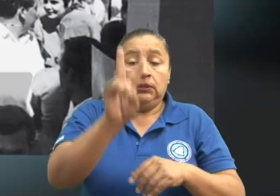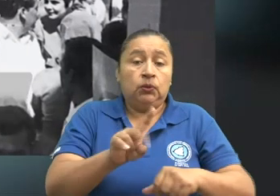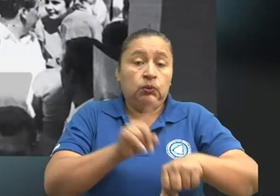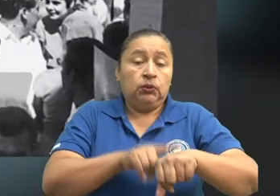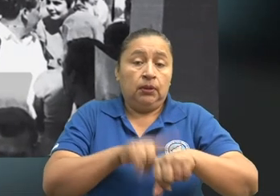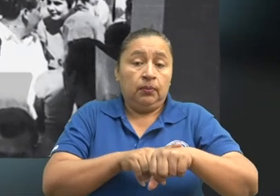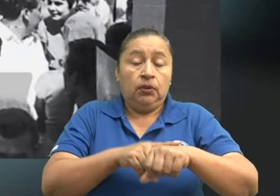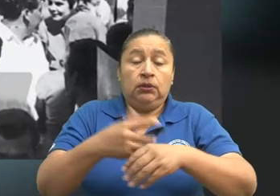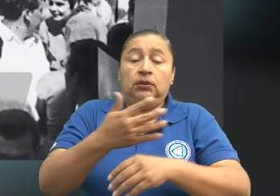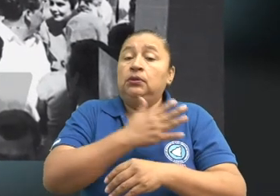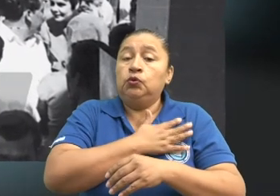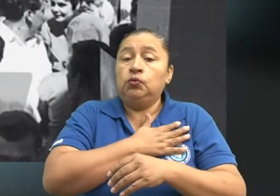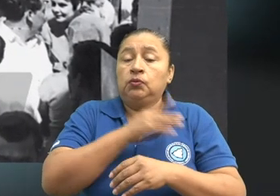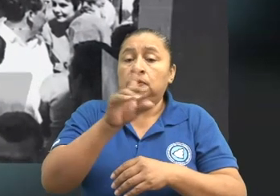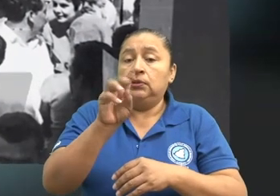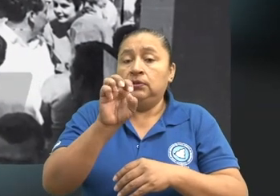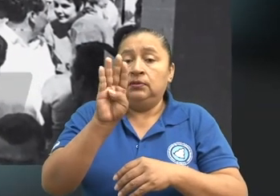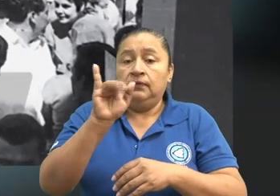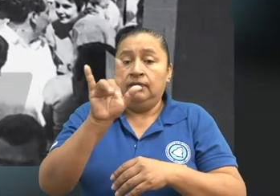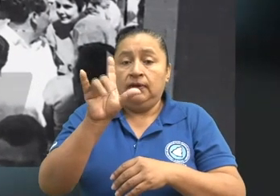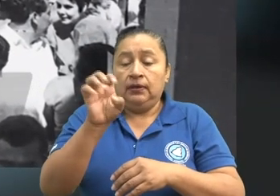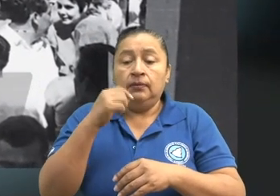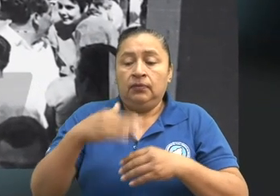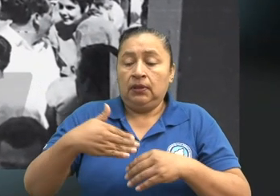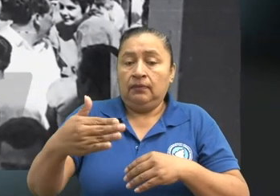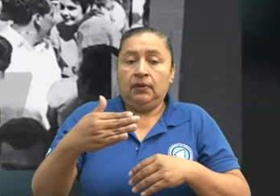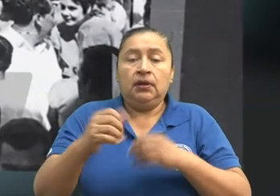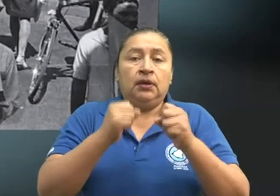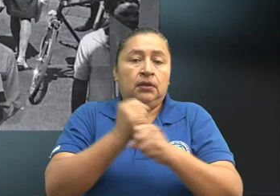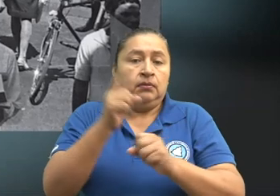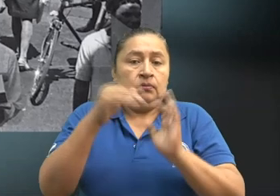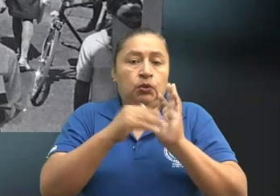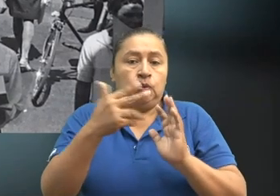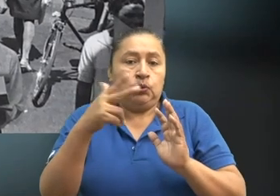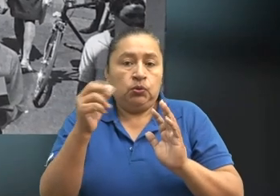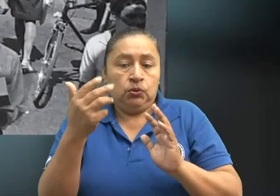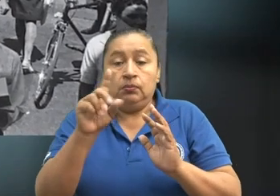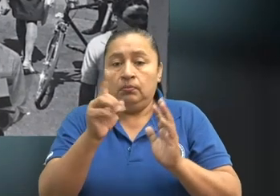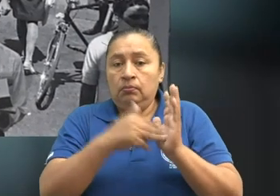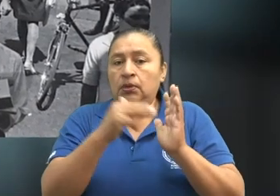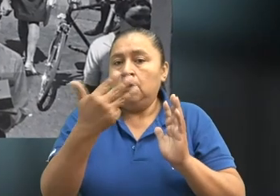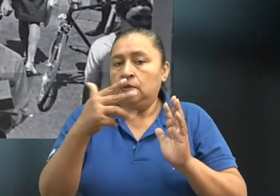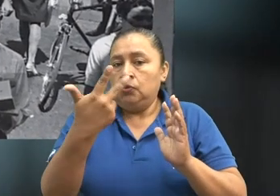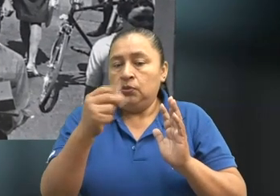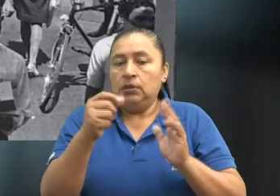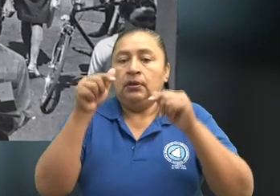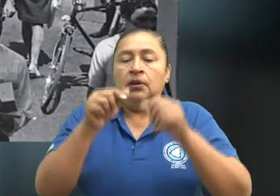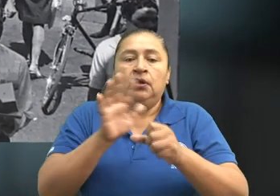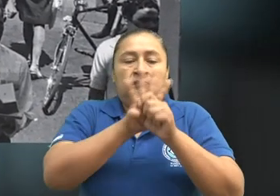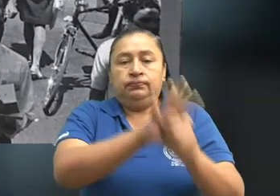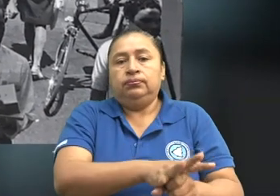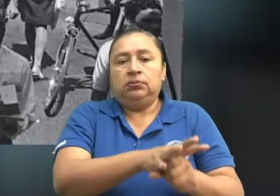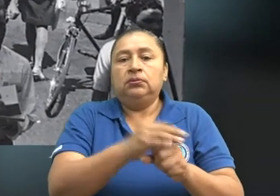de Anastasio Somoza de Baile, ¿verdad?, que iba a terminar en el 80, 1980, ¿verdad? Es truncado por el